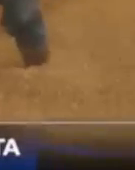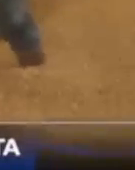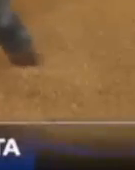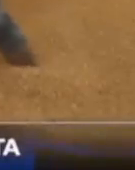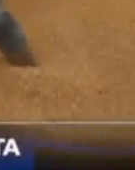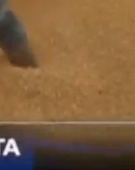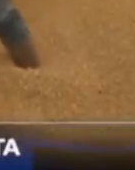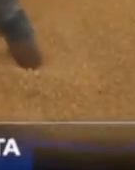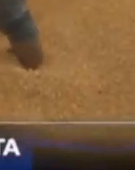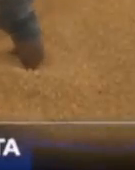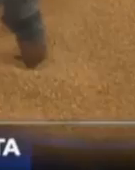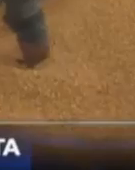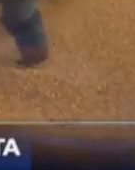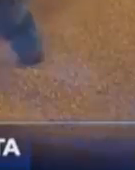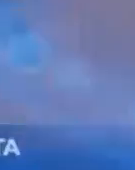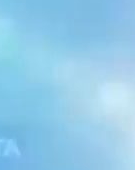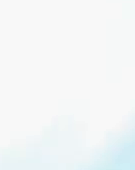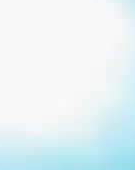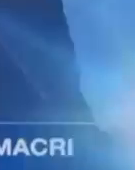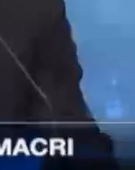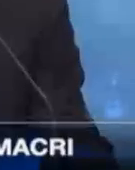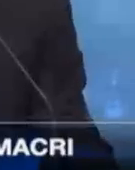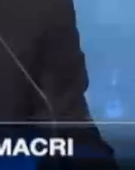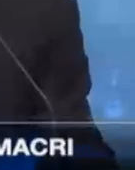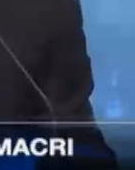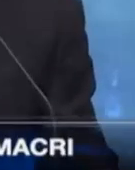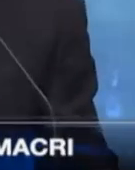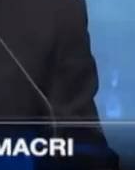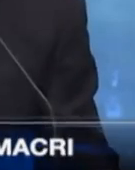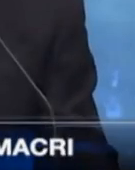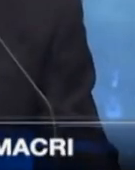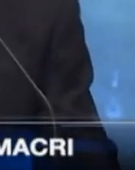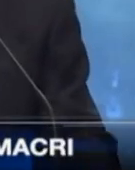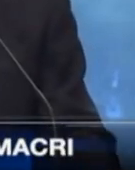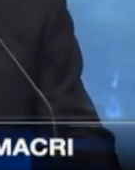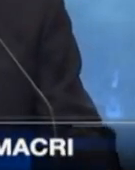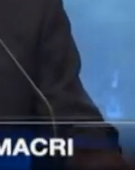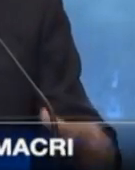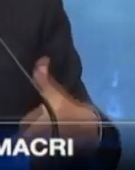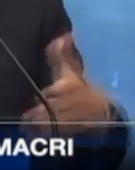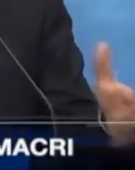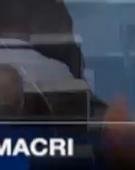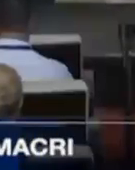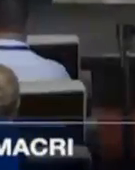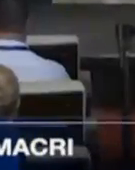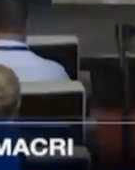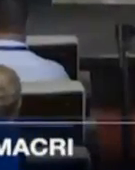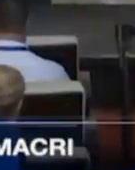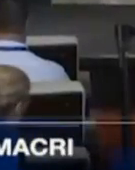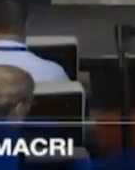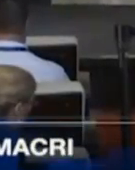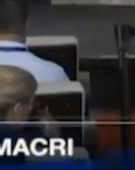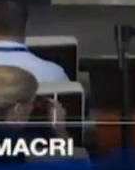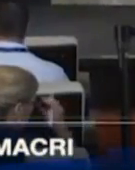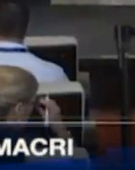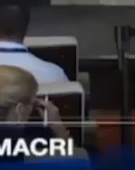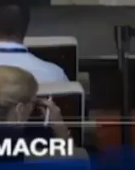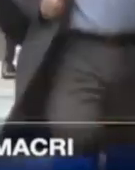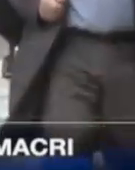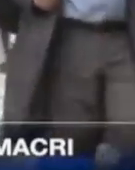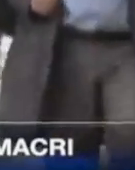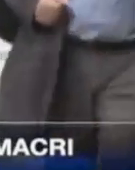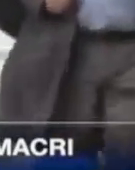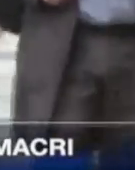nuevo centro de acopio en Urdaneta. Y en lo internacional, se abre una investigación al presidente Mauricio